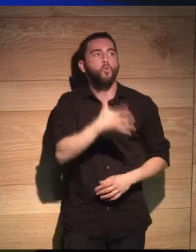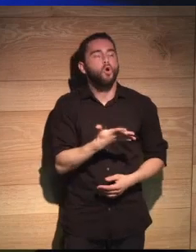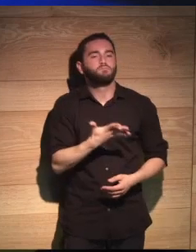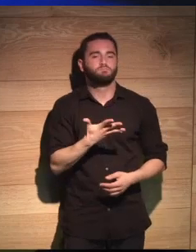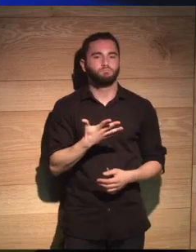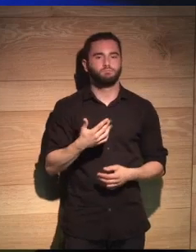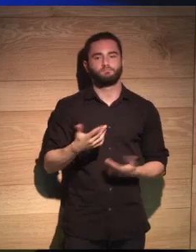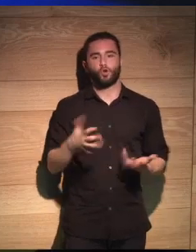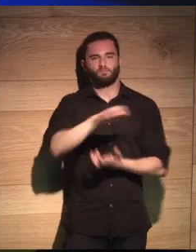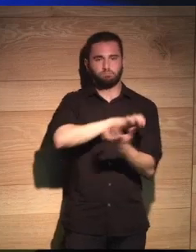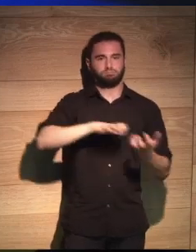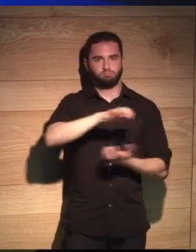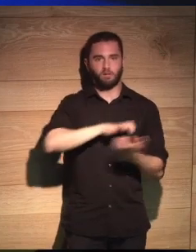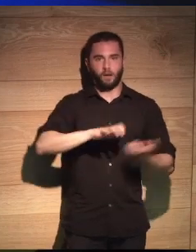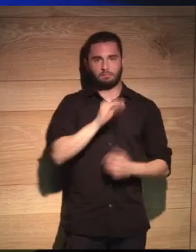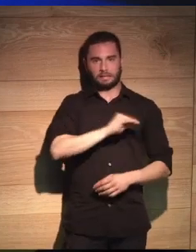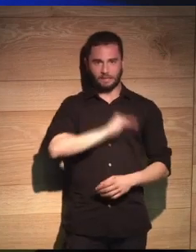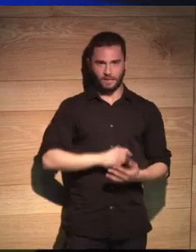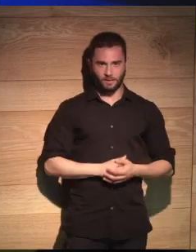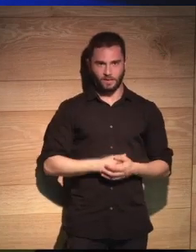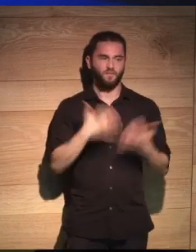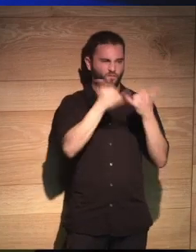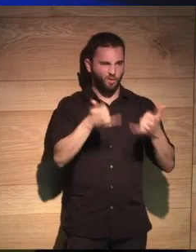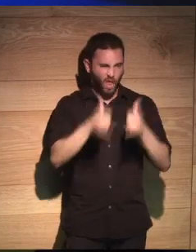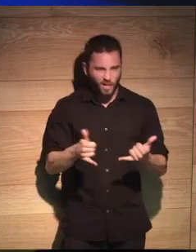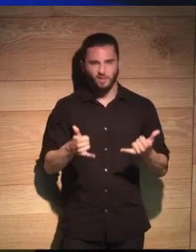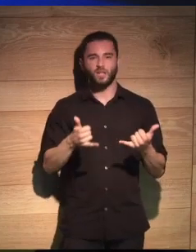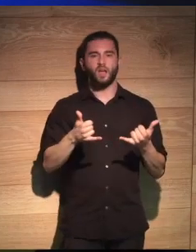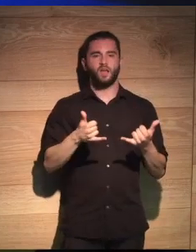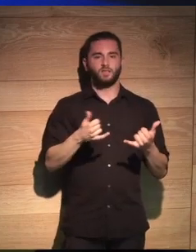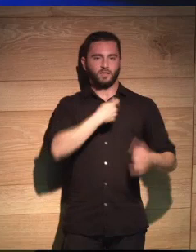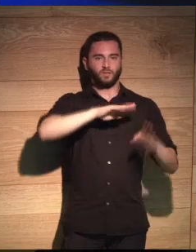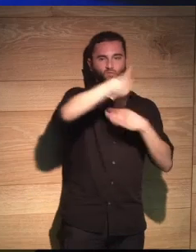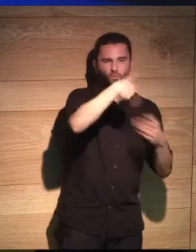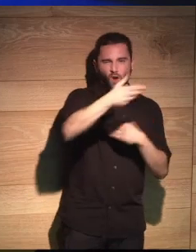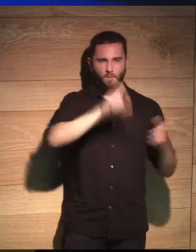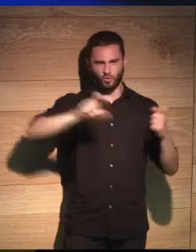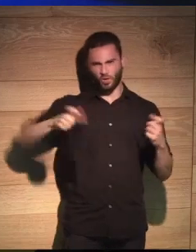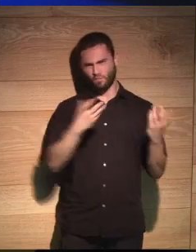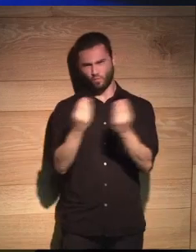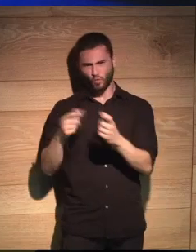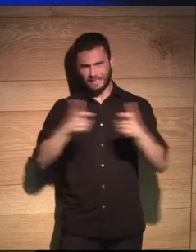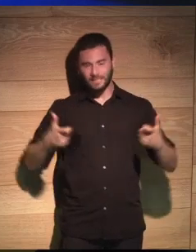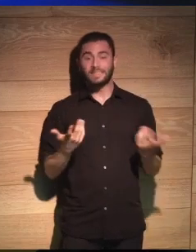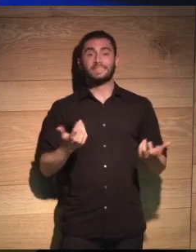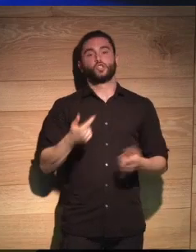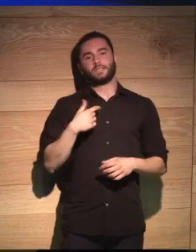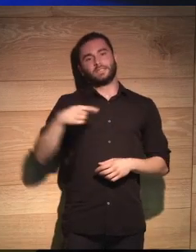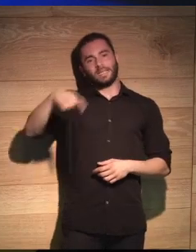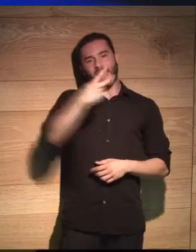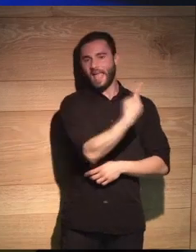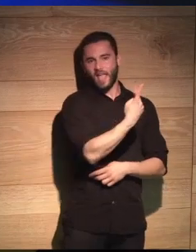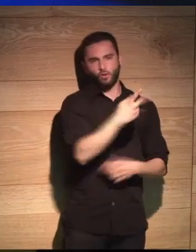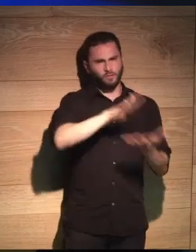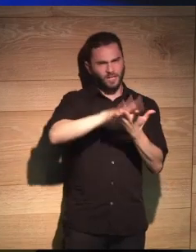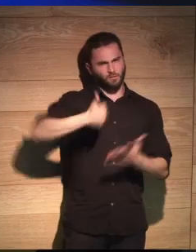mucho follón, como se dice. O sea, había muchas fiestas, había muchos extranjeros y preferían estar más tranquilos y como has dicho, con